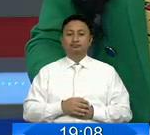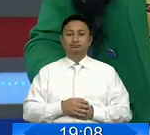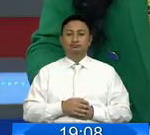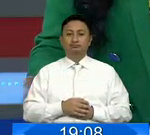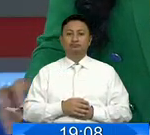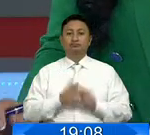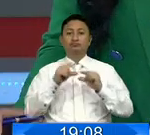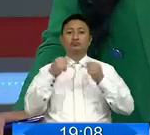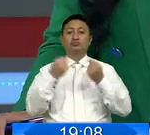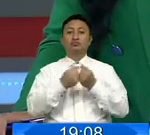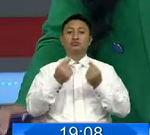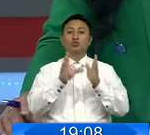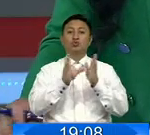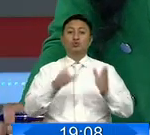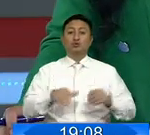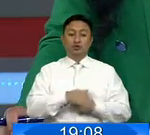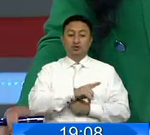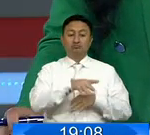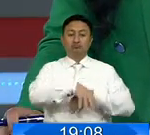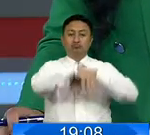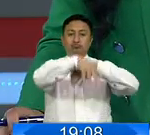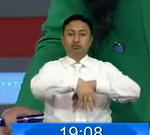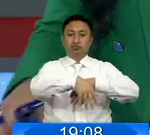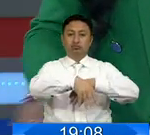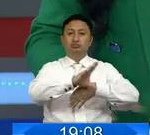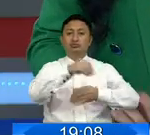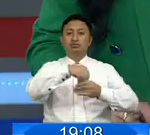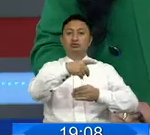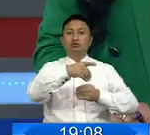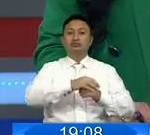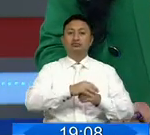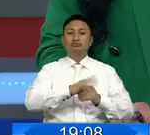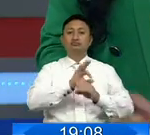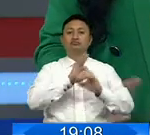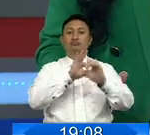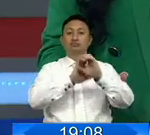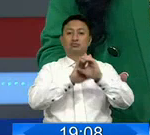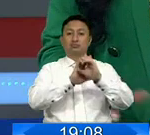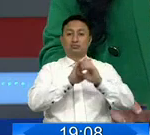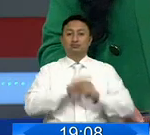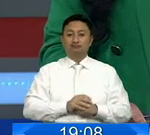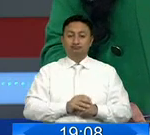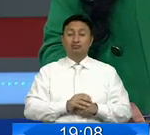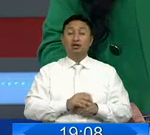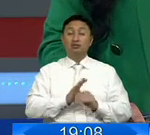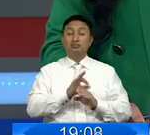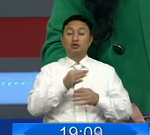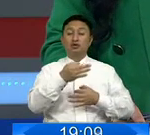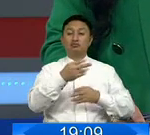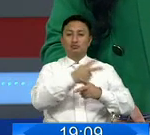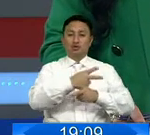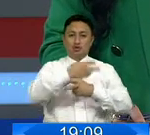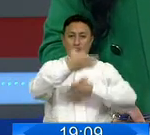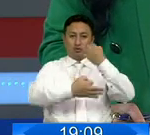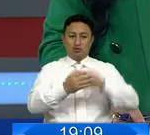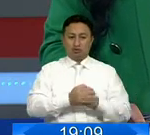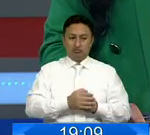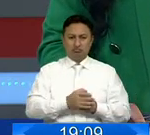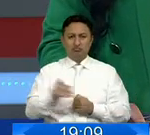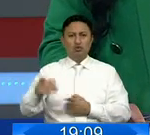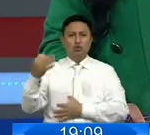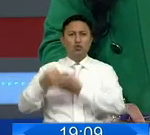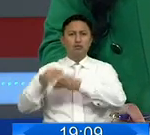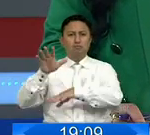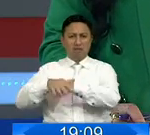Un grupo de ciudadanos realizó un plantón en los exteriores del Consejo de la Judicatura. Exigen que se investigue a varios jueces de Machala.